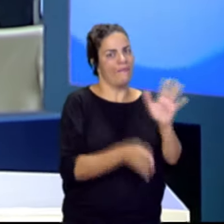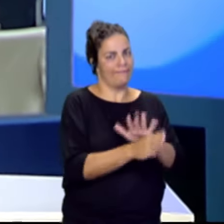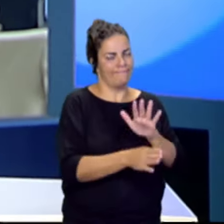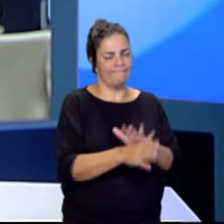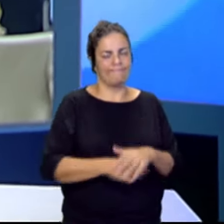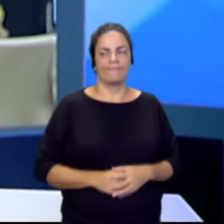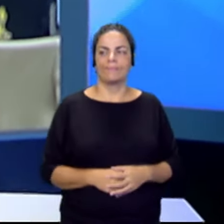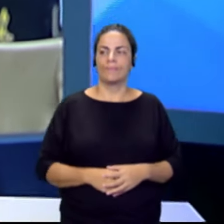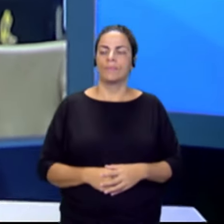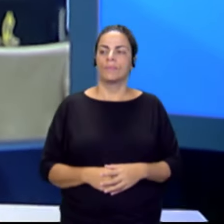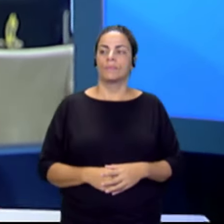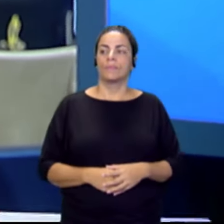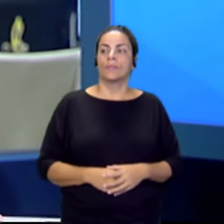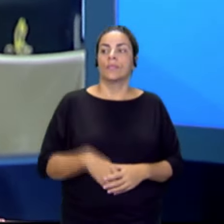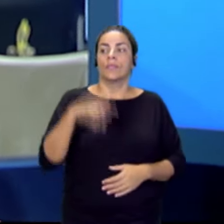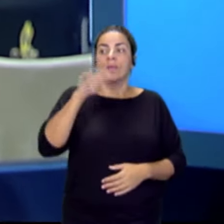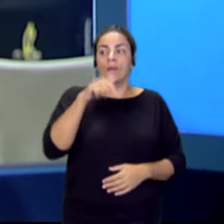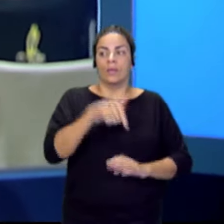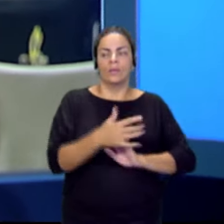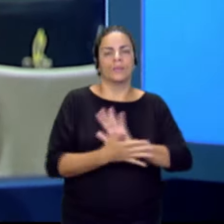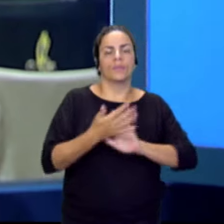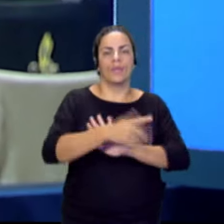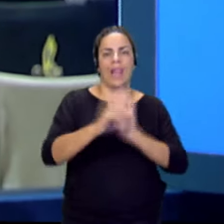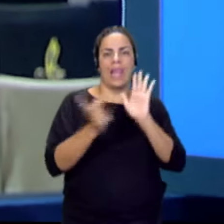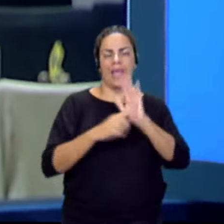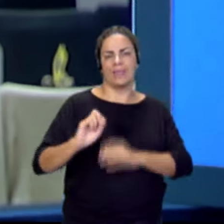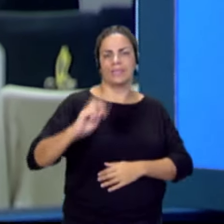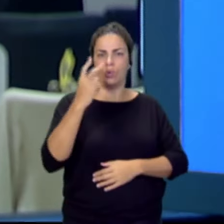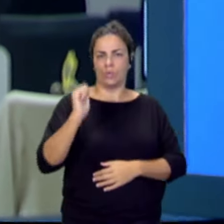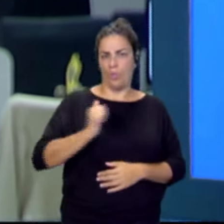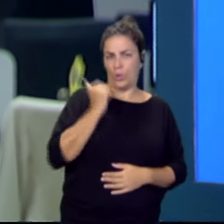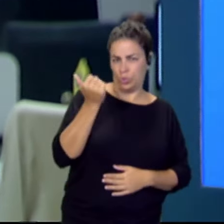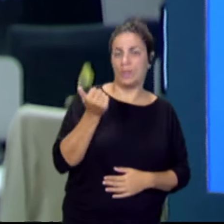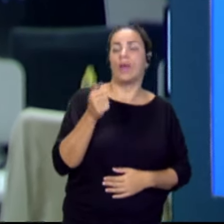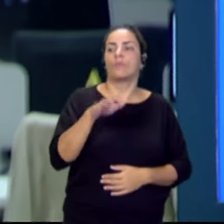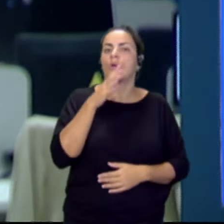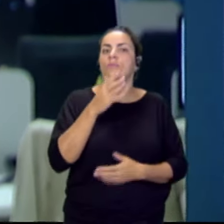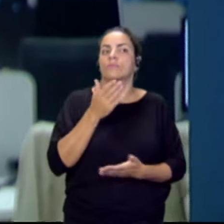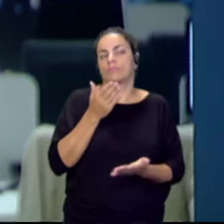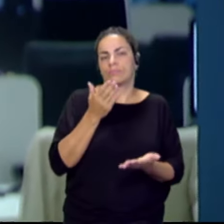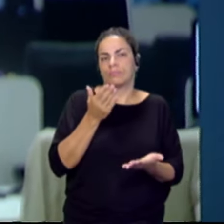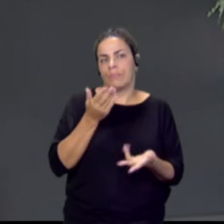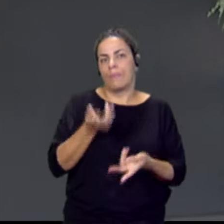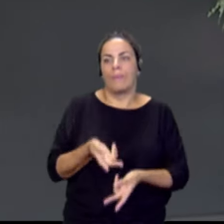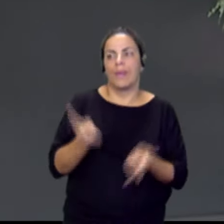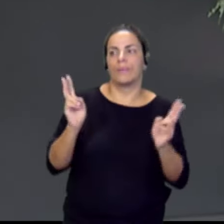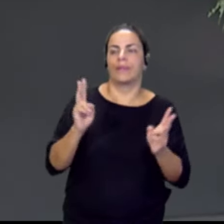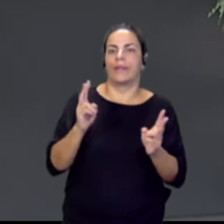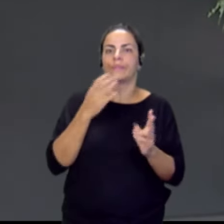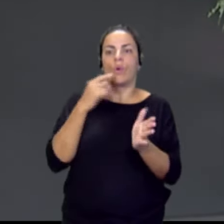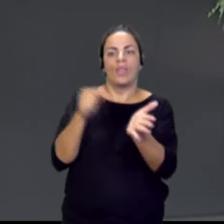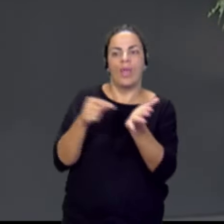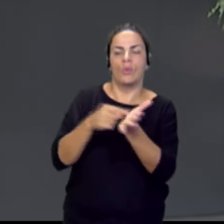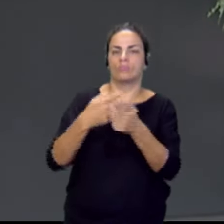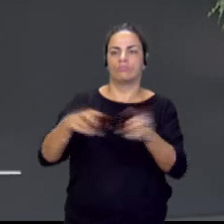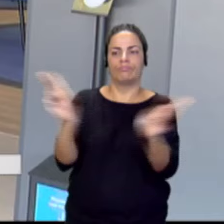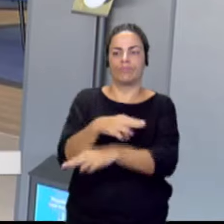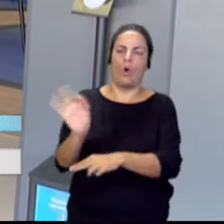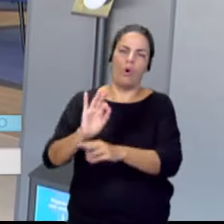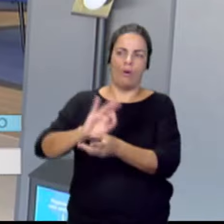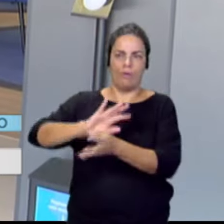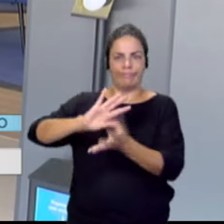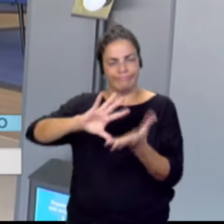Hoy hablaremos también de la ley de segunda oportunidad. Permite la posibilidad de cancelar o reestructurar las deudas. Hay una empresa